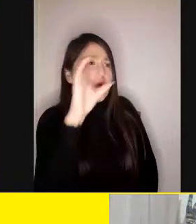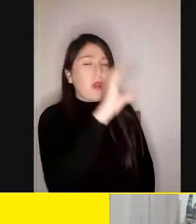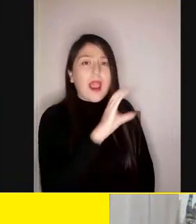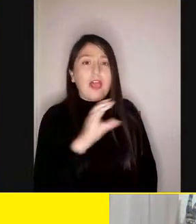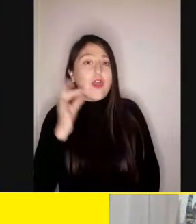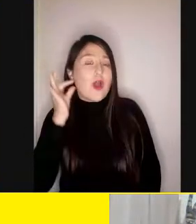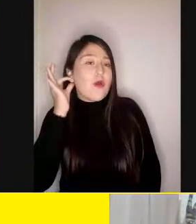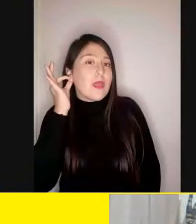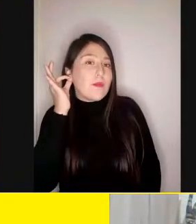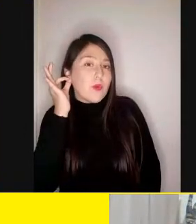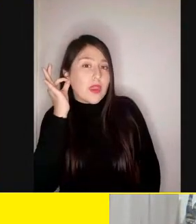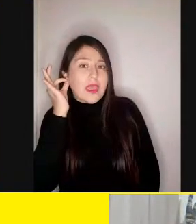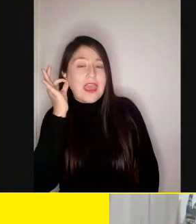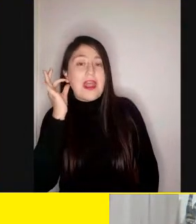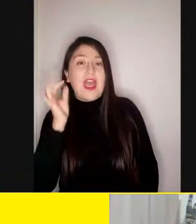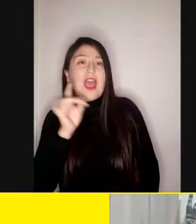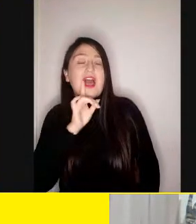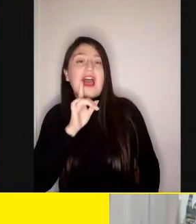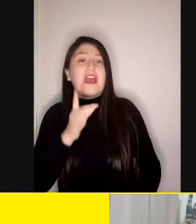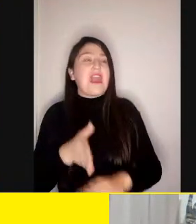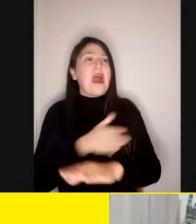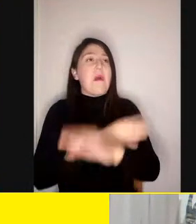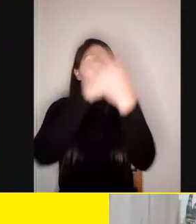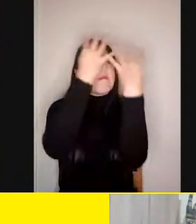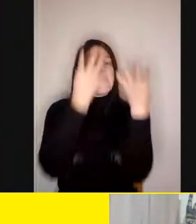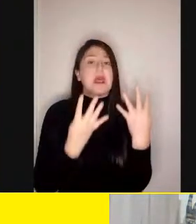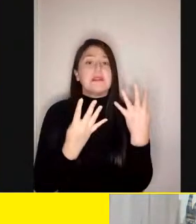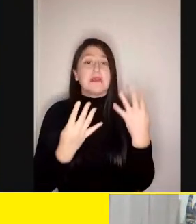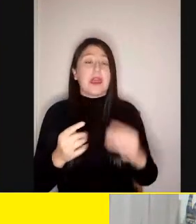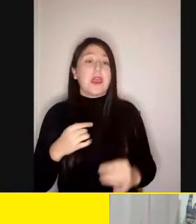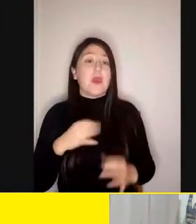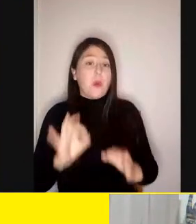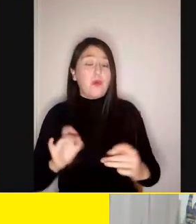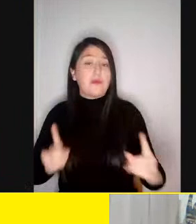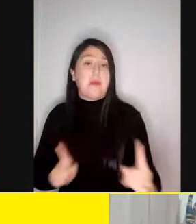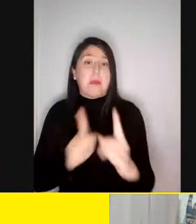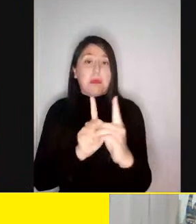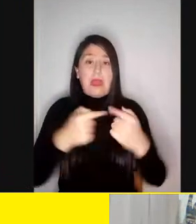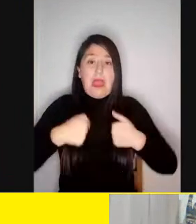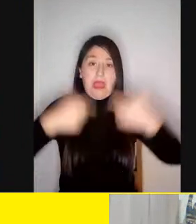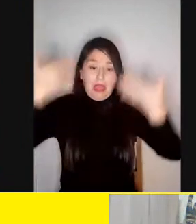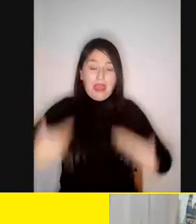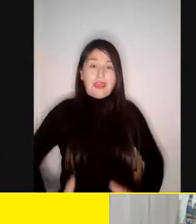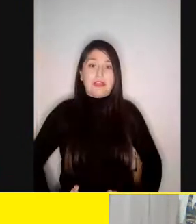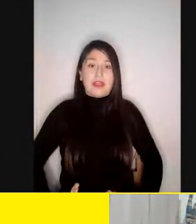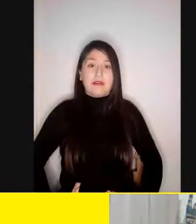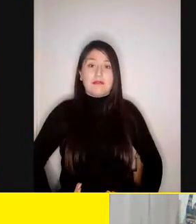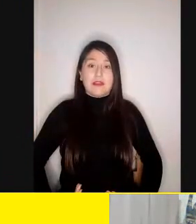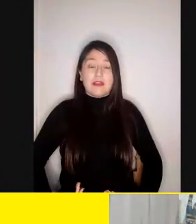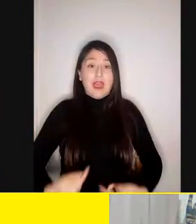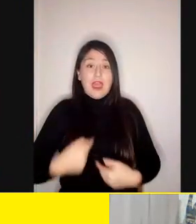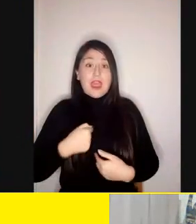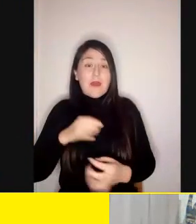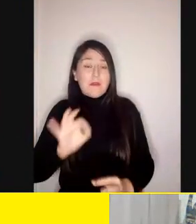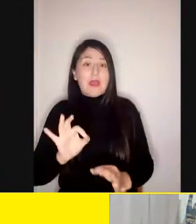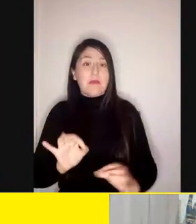que hubiera estado presa. Y te tocó esta. Y a mí me tocó ella. O